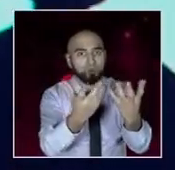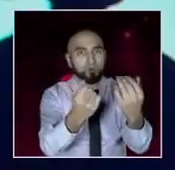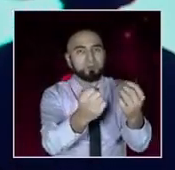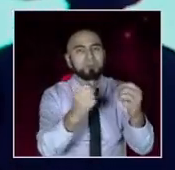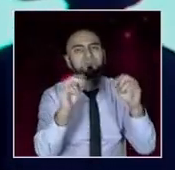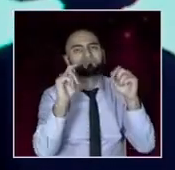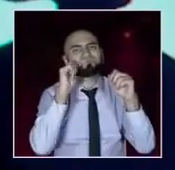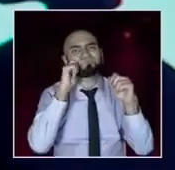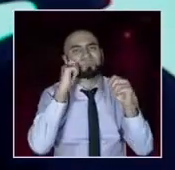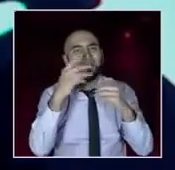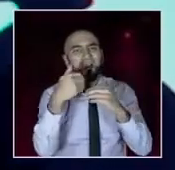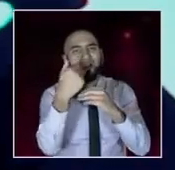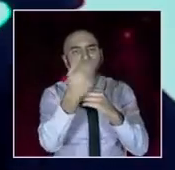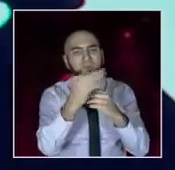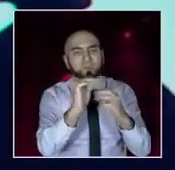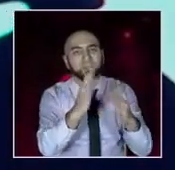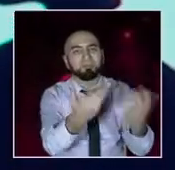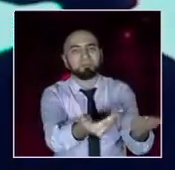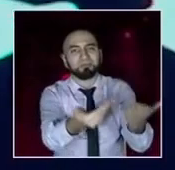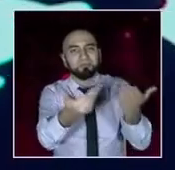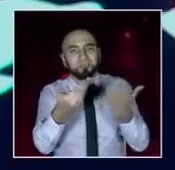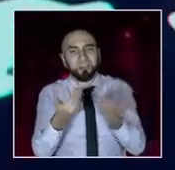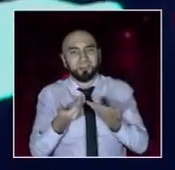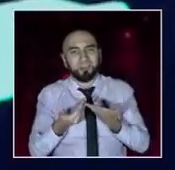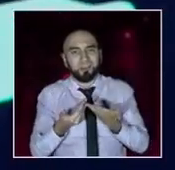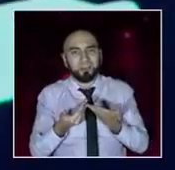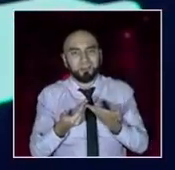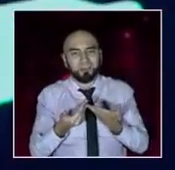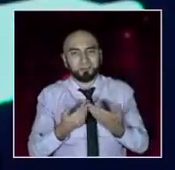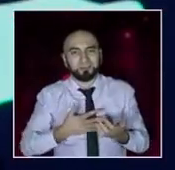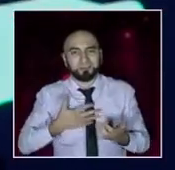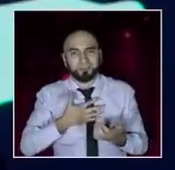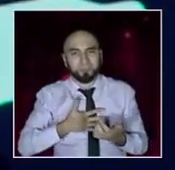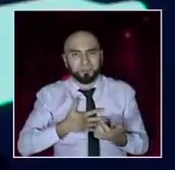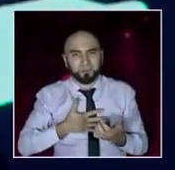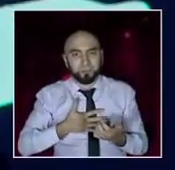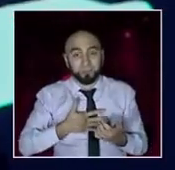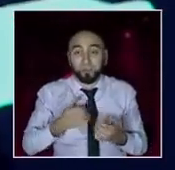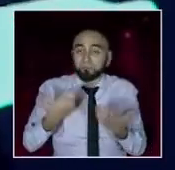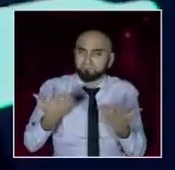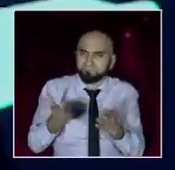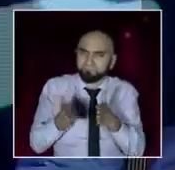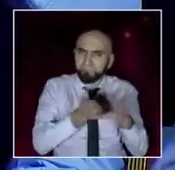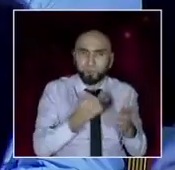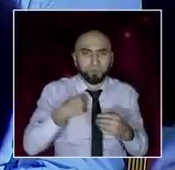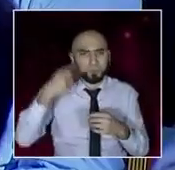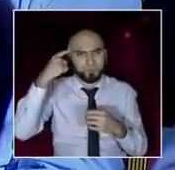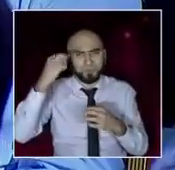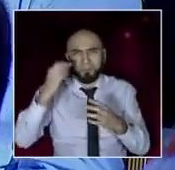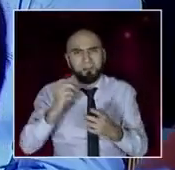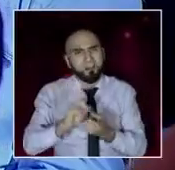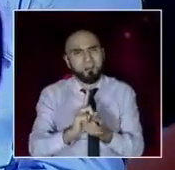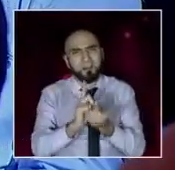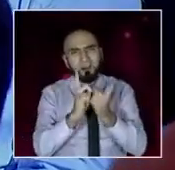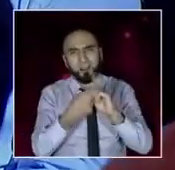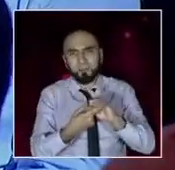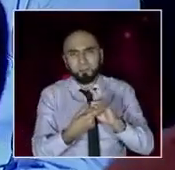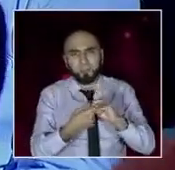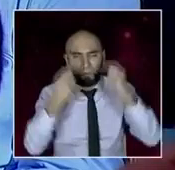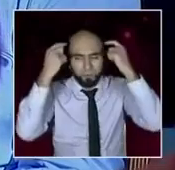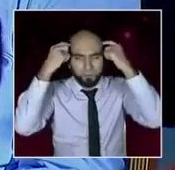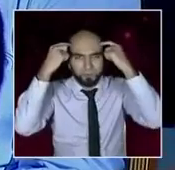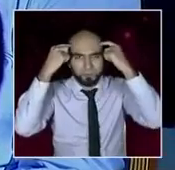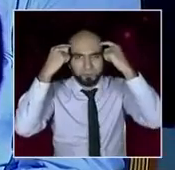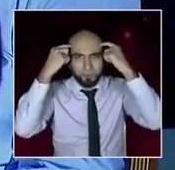ser es otra percepción más. Ahora, yo creo que esto cambia en forma interesante cómo pensamos sobre